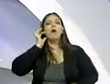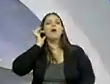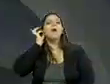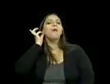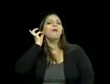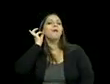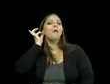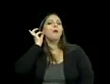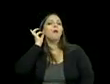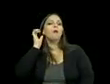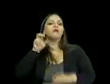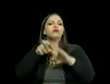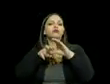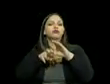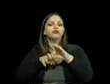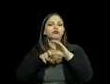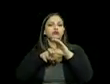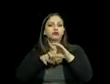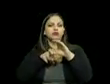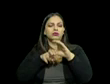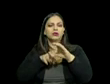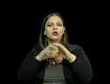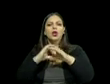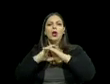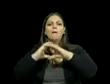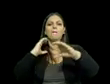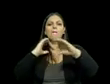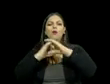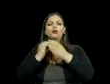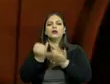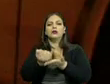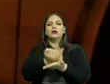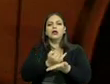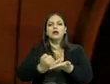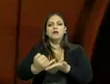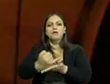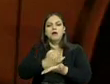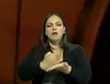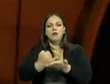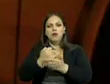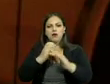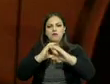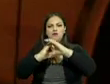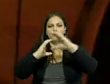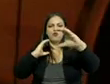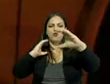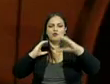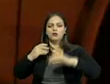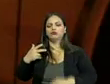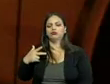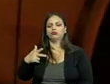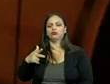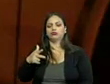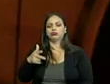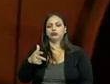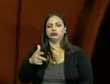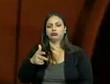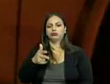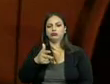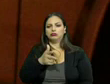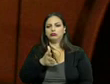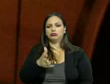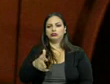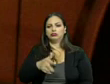precisamente. Los pasajeros de la flota Imbabura, señala la denuncia, fuimos asaltados en la vía Payas